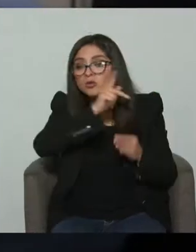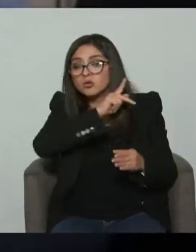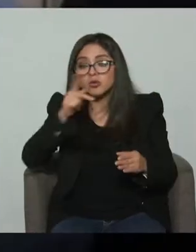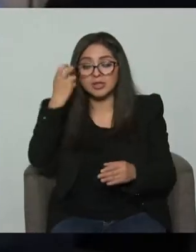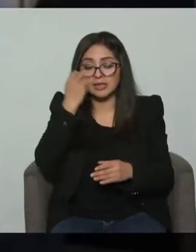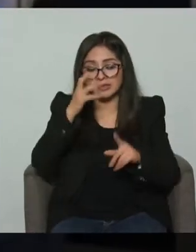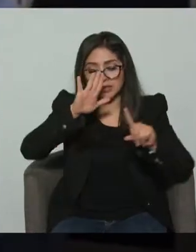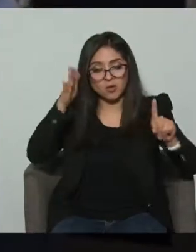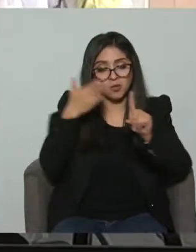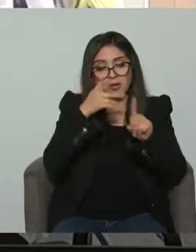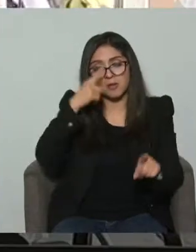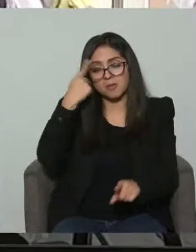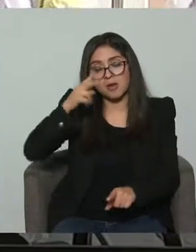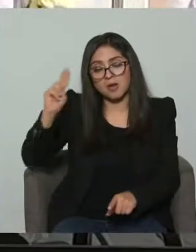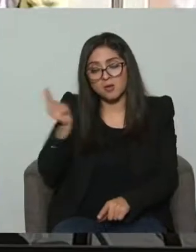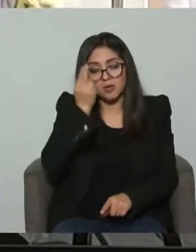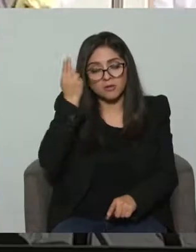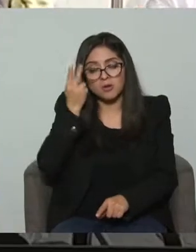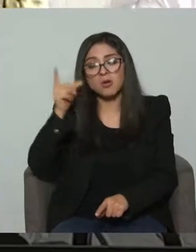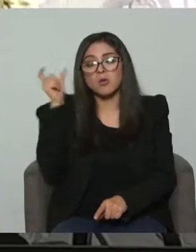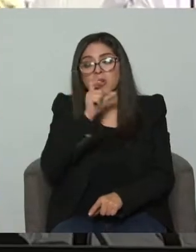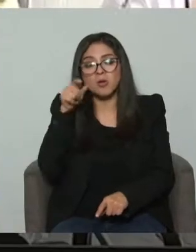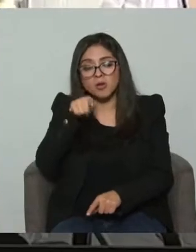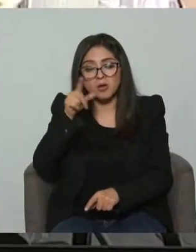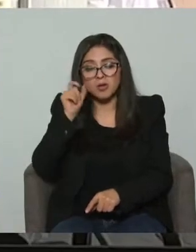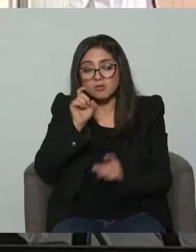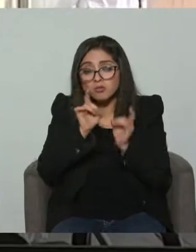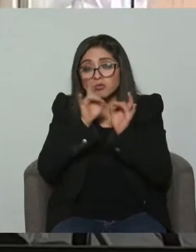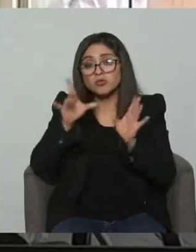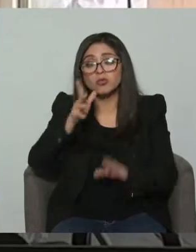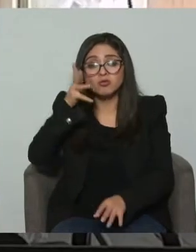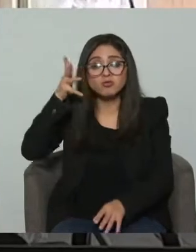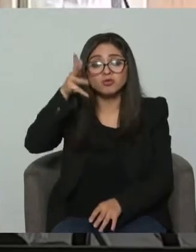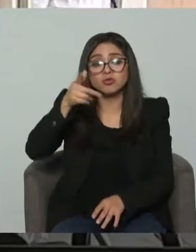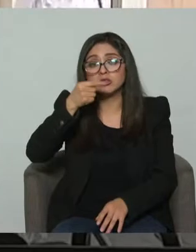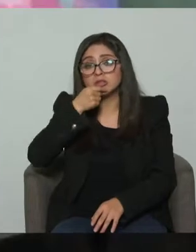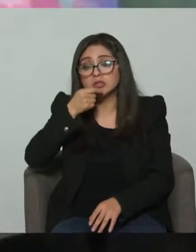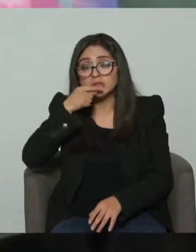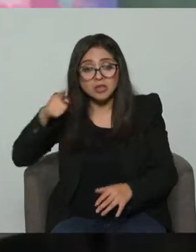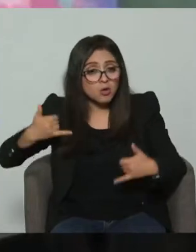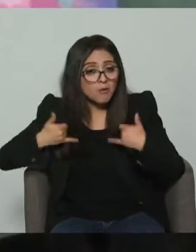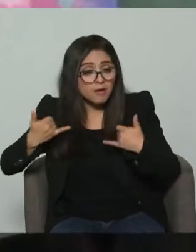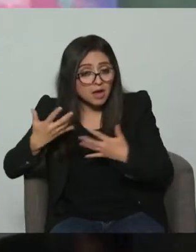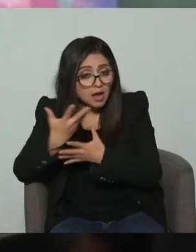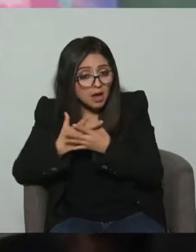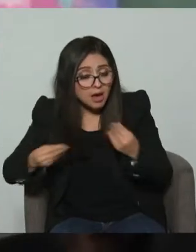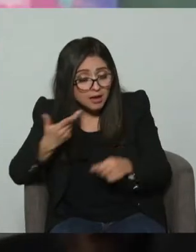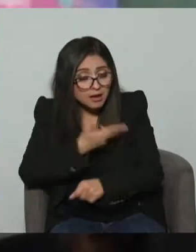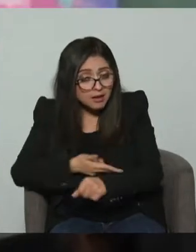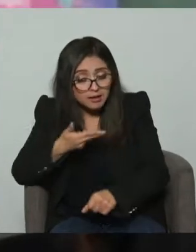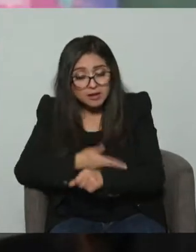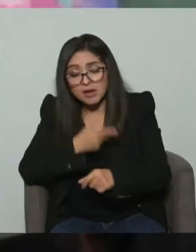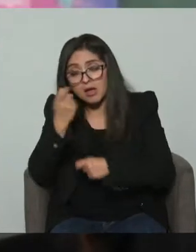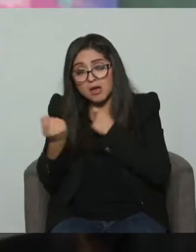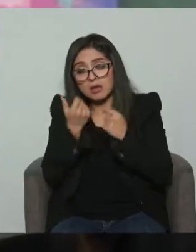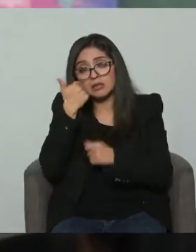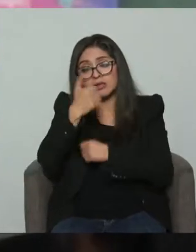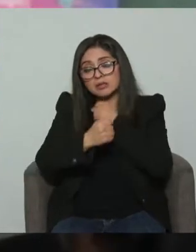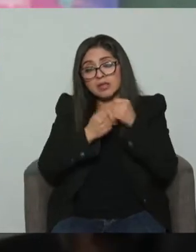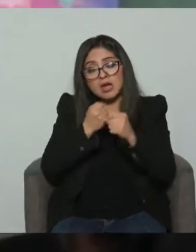la universidad. Claro, ¿y cuál es el objetivo? Claro, cuando estos jóvenes terminen, ¿entiendes? En 6 años los médicos y médicas y